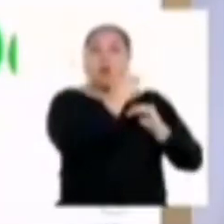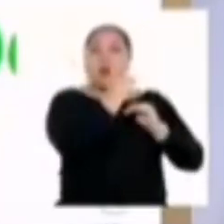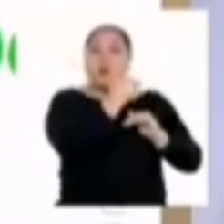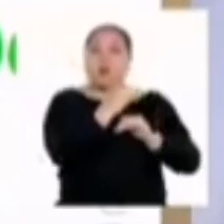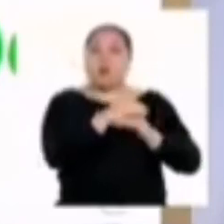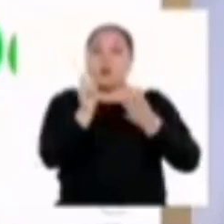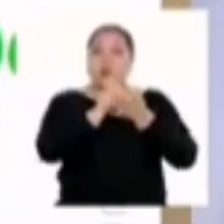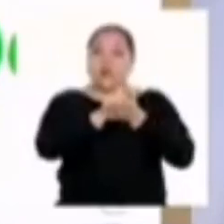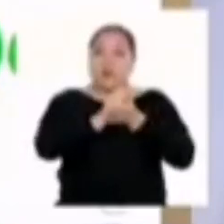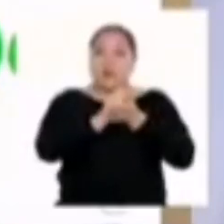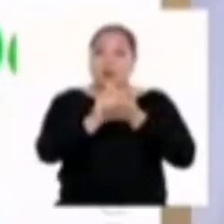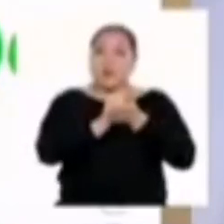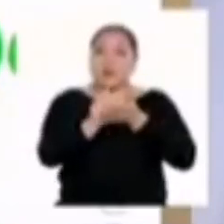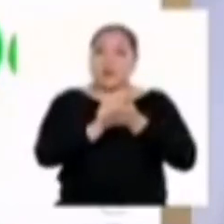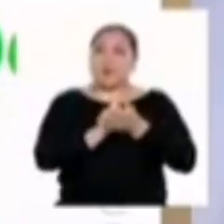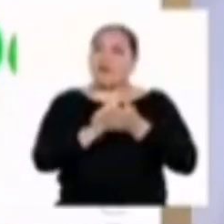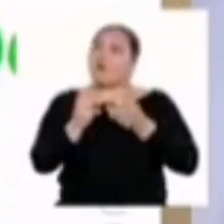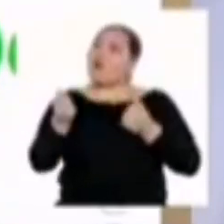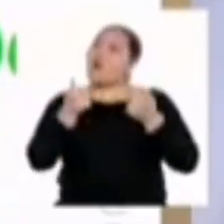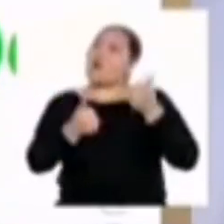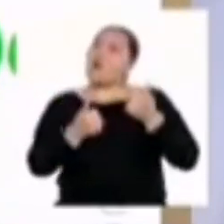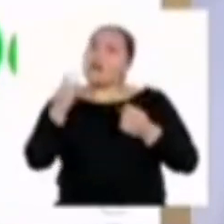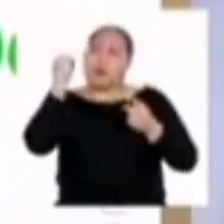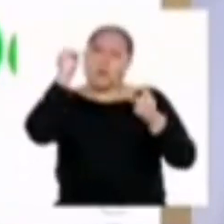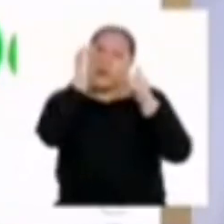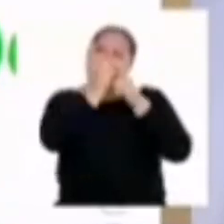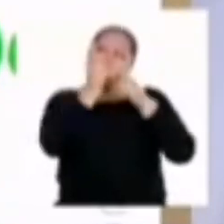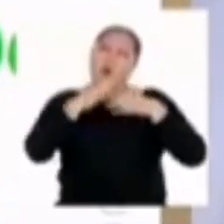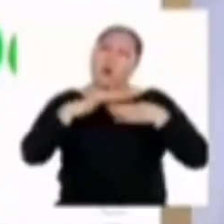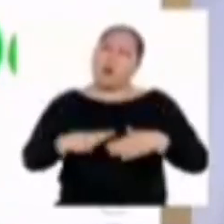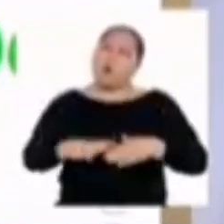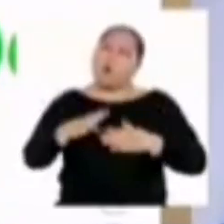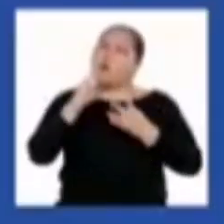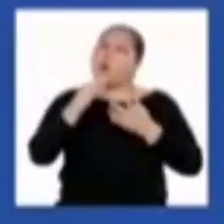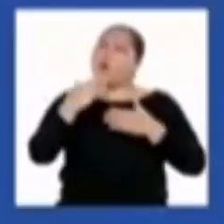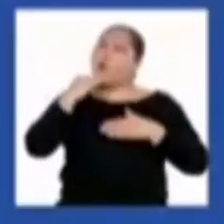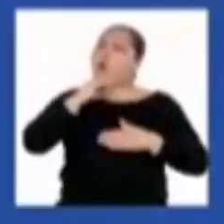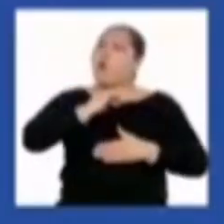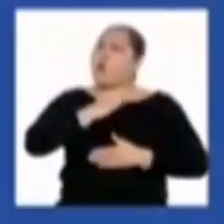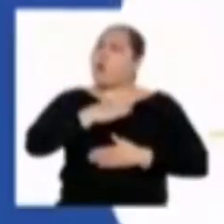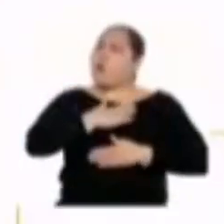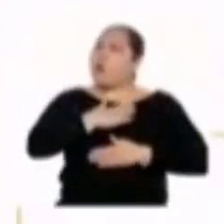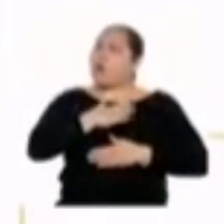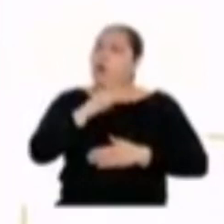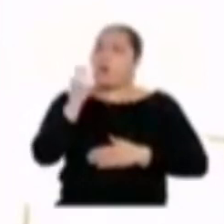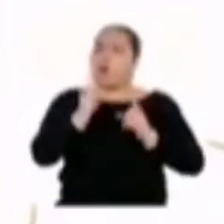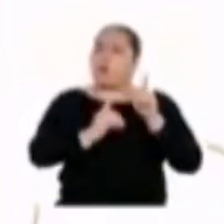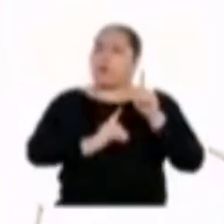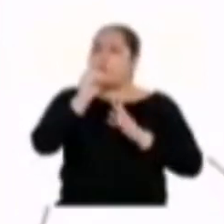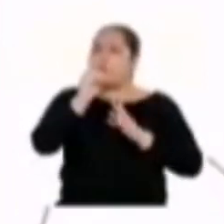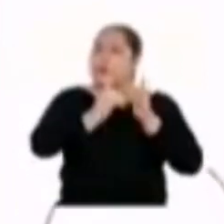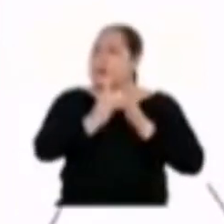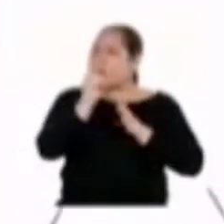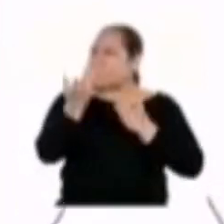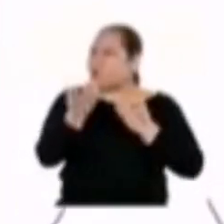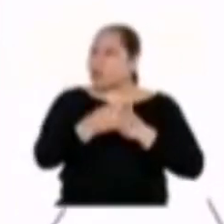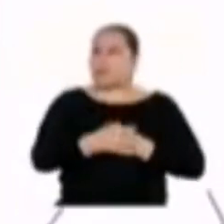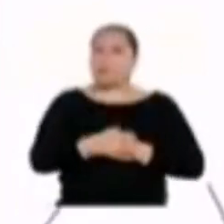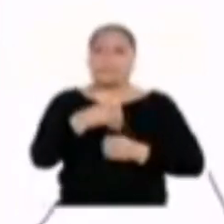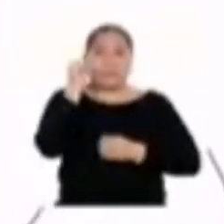argumentativo. ¿Y cuál es la finalidad del cuerpo o desarrollo de un texto argumentativo? Es